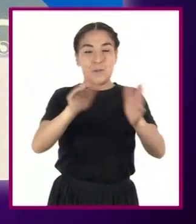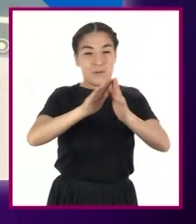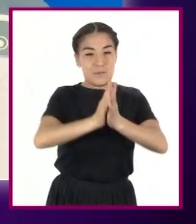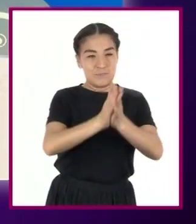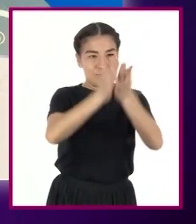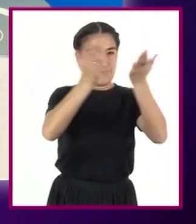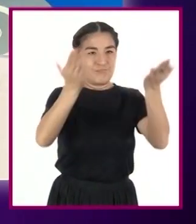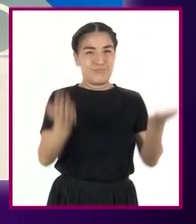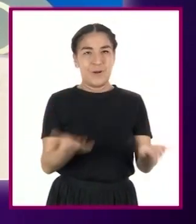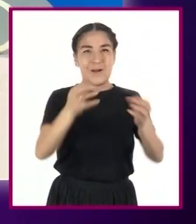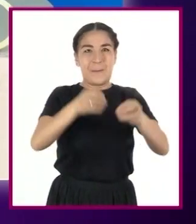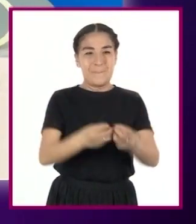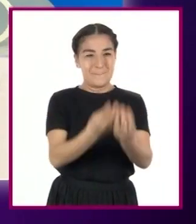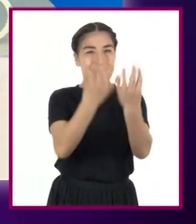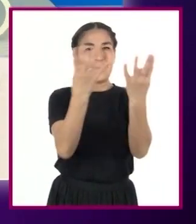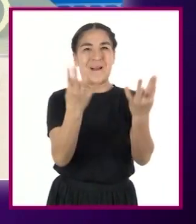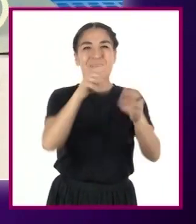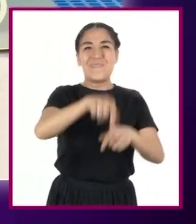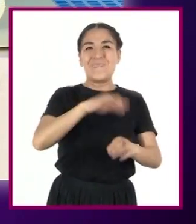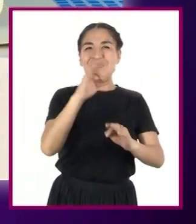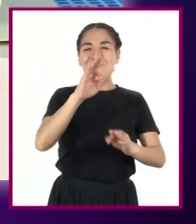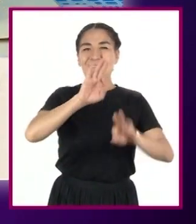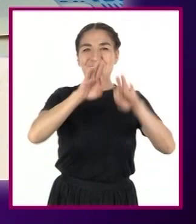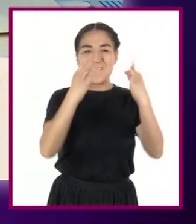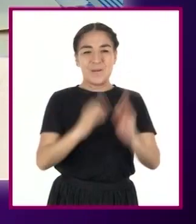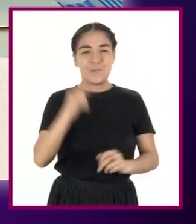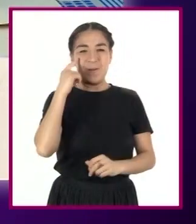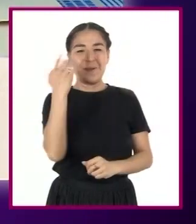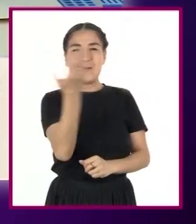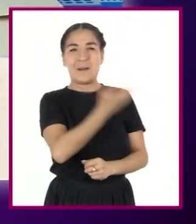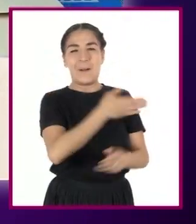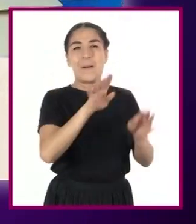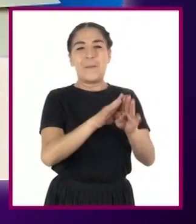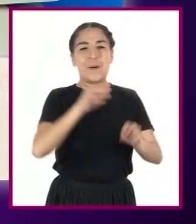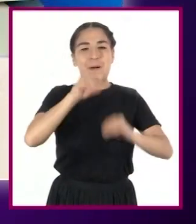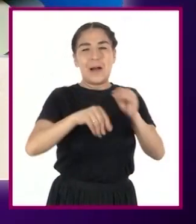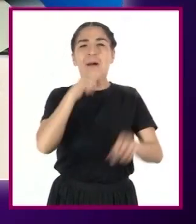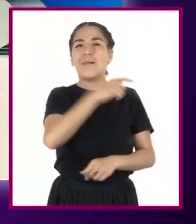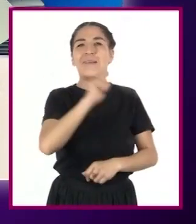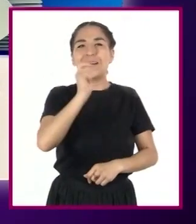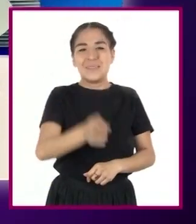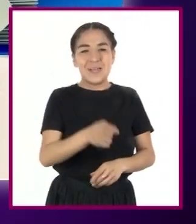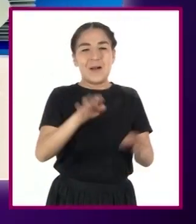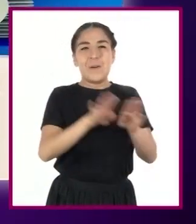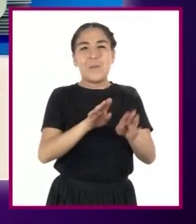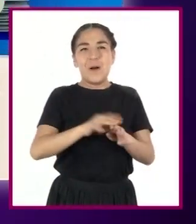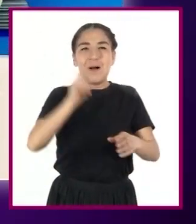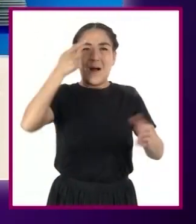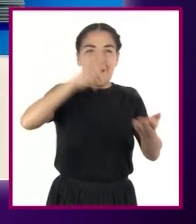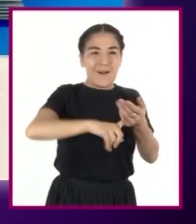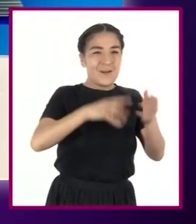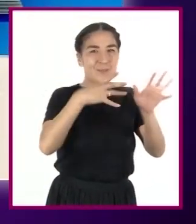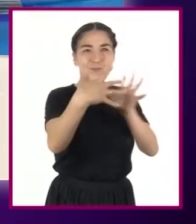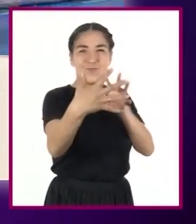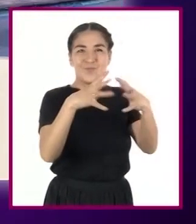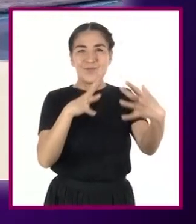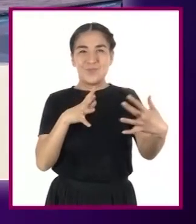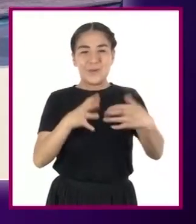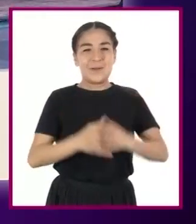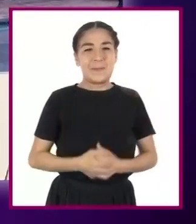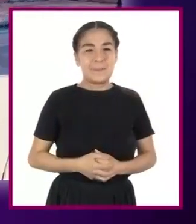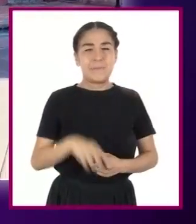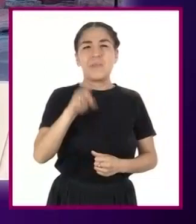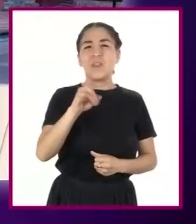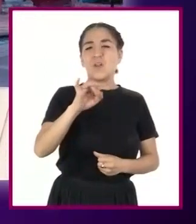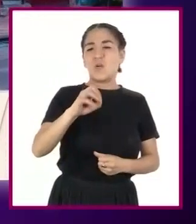se despliegan del fondo las figuras que están colocadas en distintos planos, provocando efectos de profundidad. El